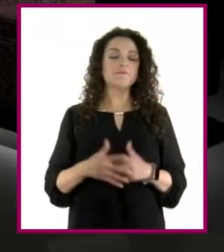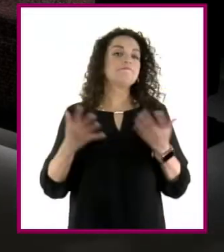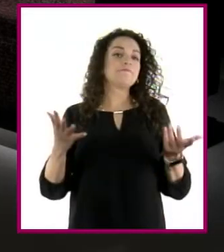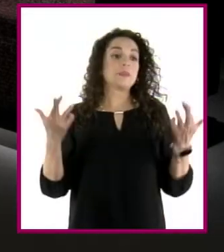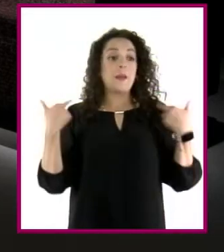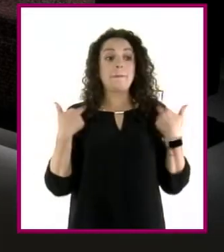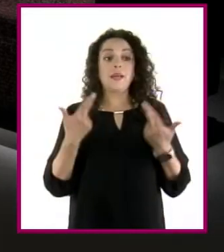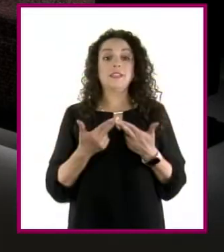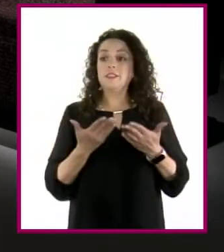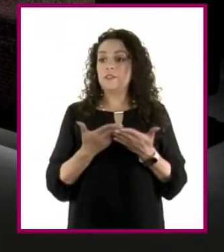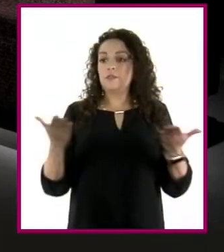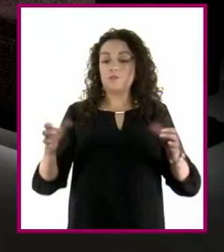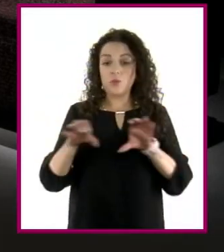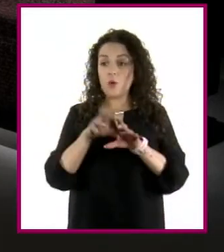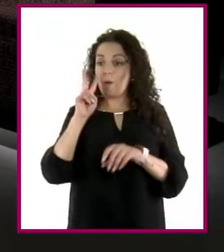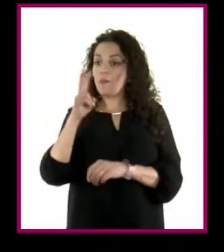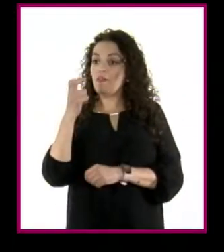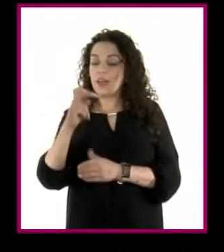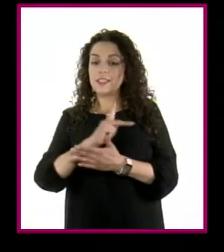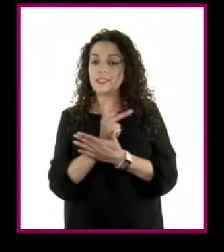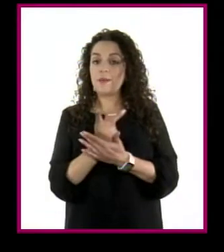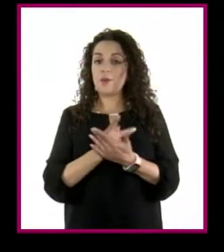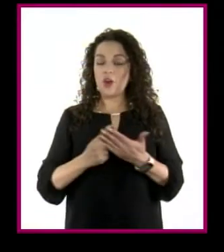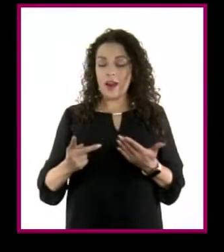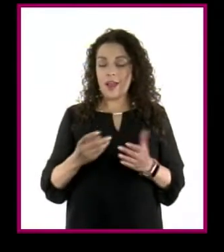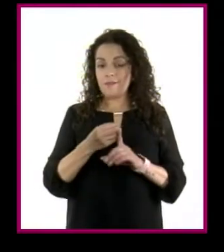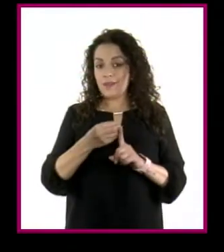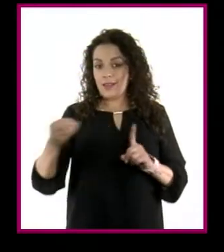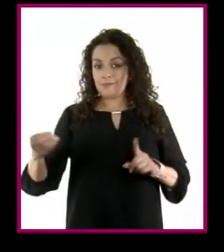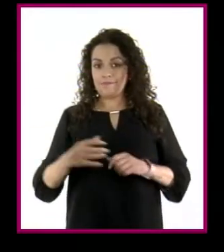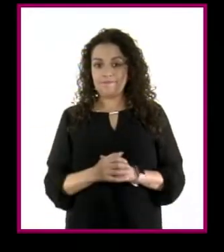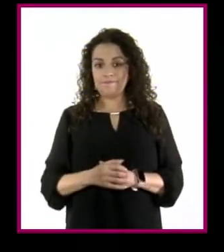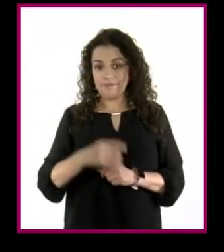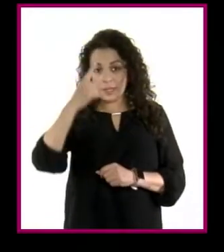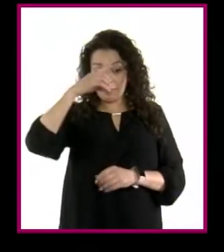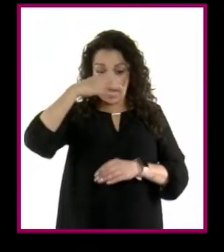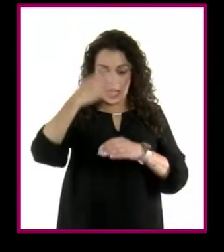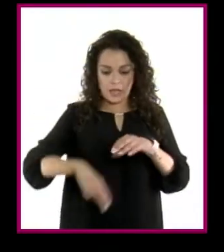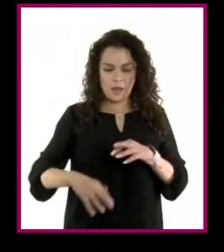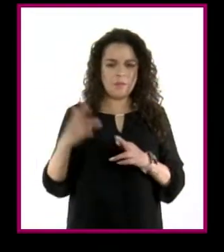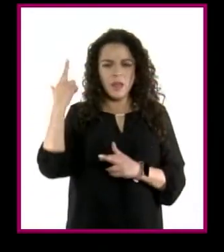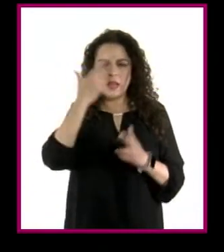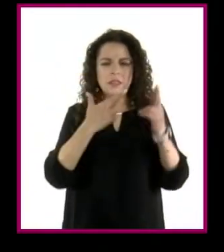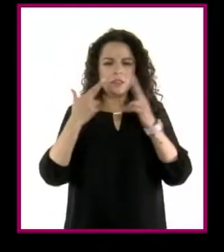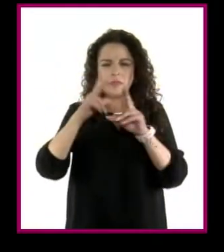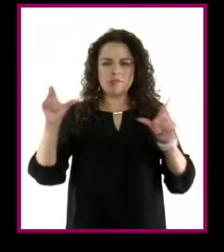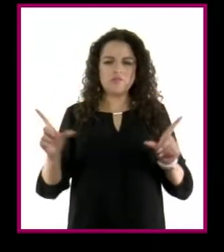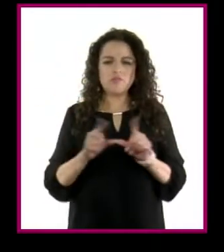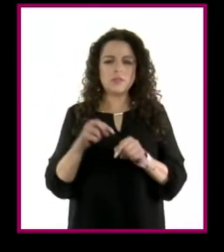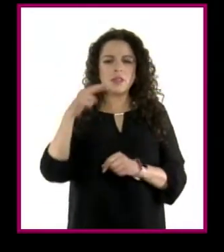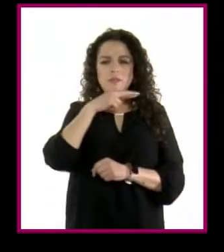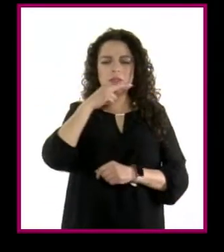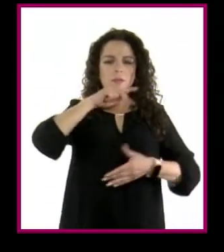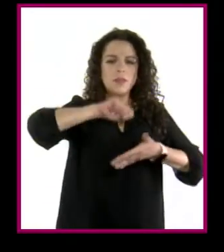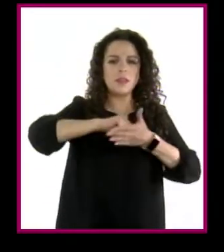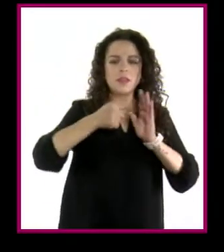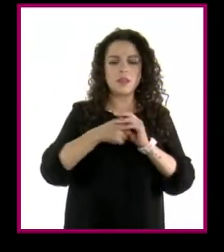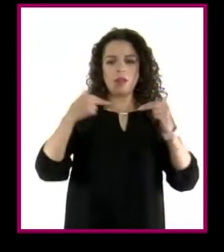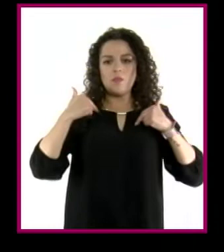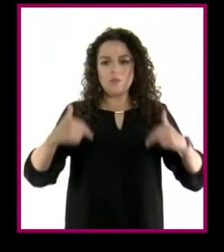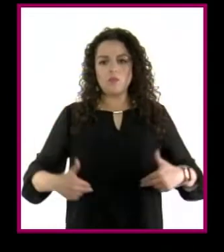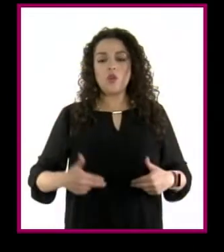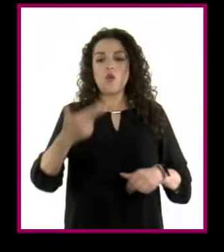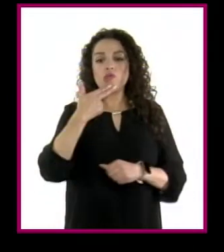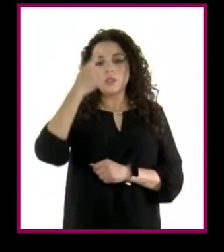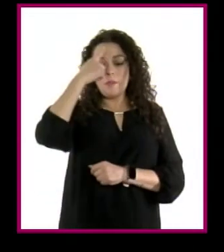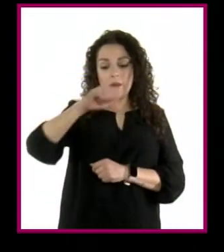Docentes, ¿qué les pareció el programa? Para terminar, revisemos rápidamente una técnica humanística que se ha empleado en el capítulo